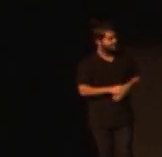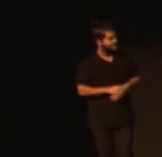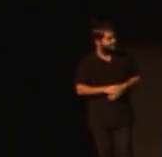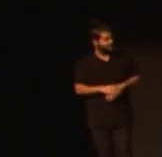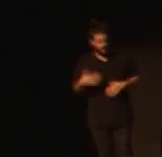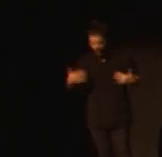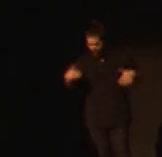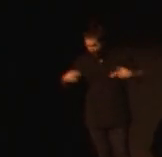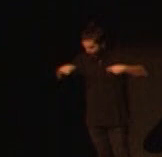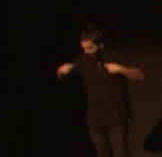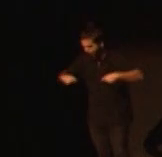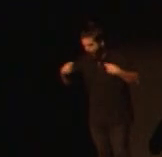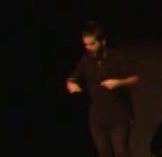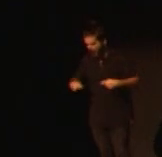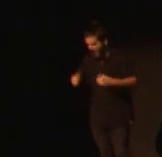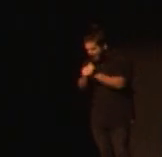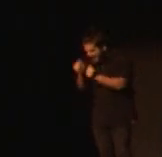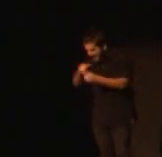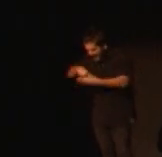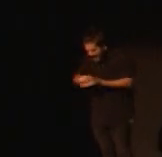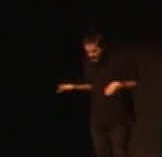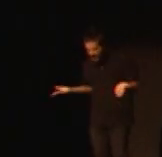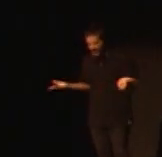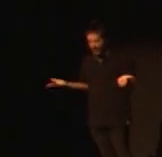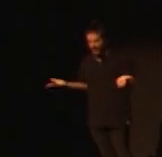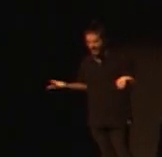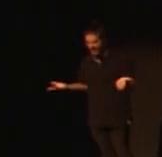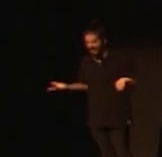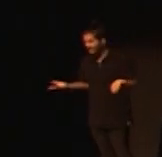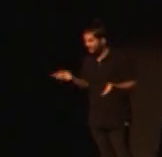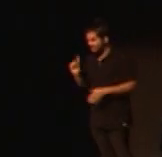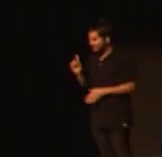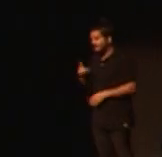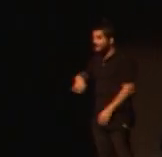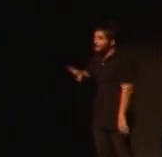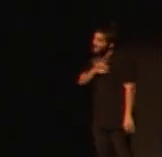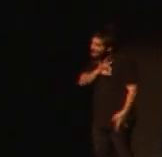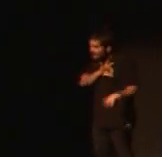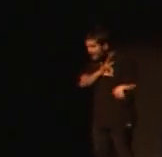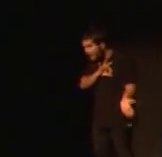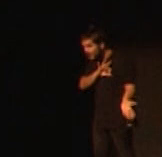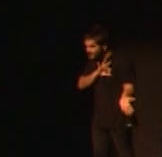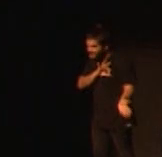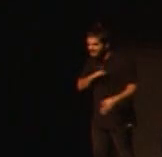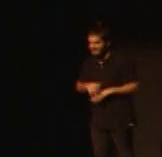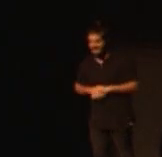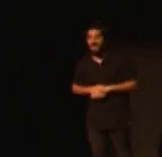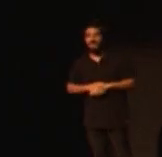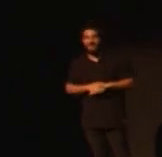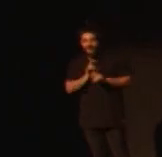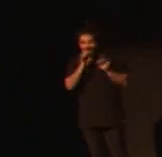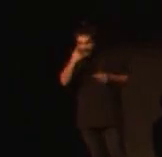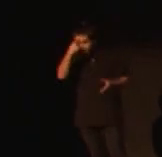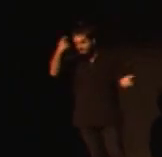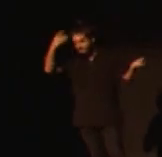cuánto pesa? ¿Qué llevas aquí, piedras? ¿Qué voy a llevar para ti? ¿Premios? Ay, Juan Carlos, gracias por acordarte. Yo